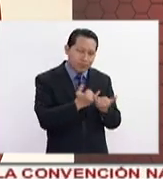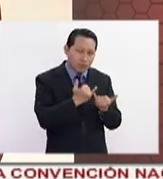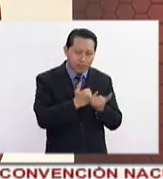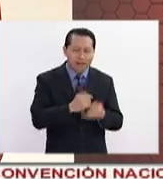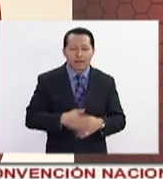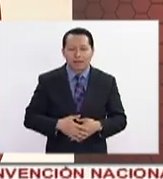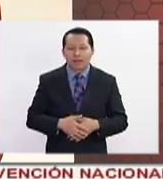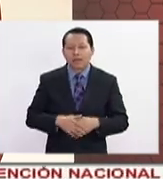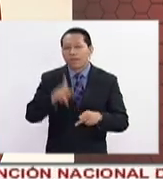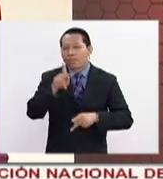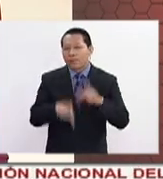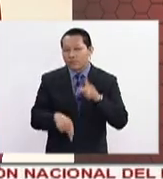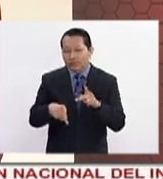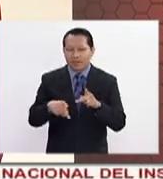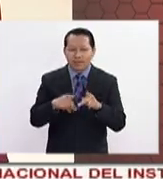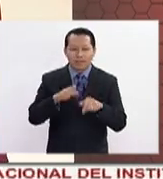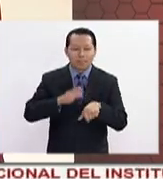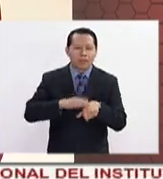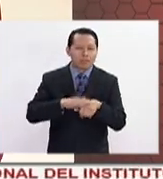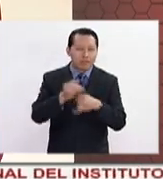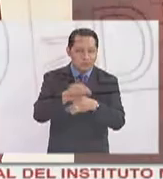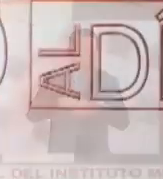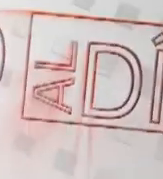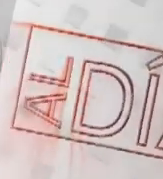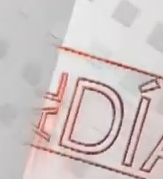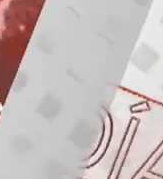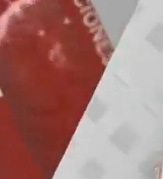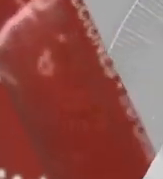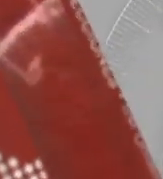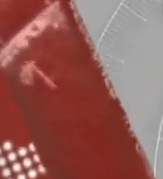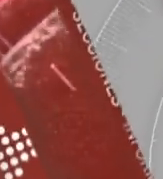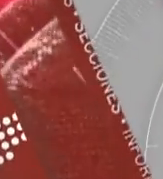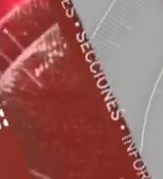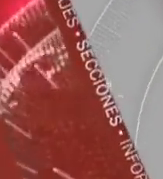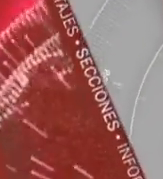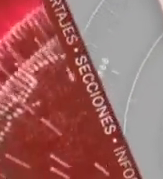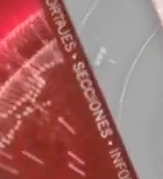Encantado. Vamos a una breve pausa. Tenemos más. Esto es México al Día.